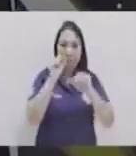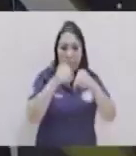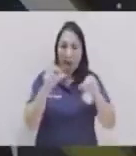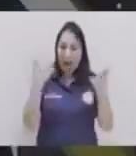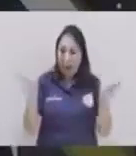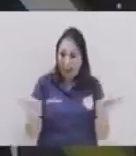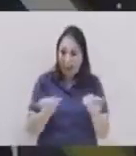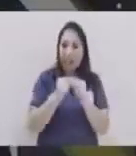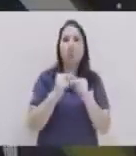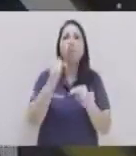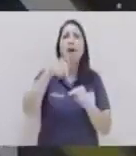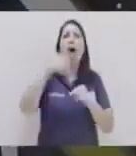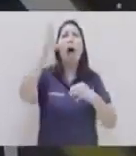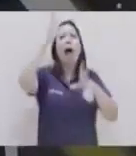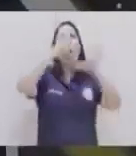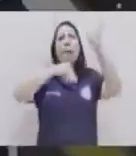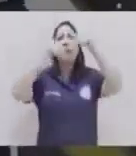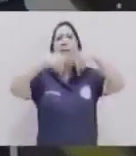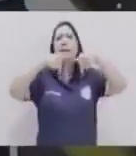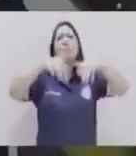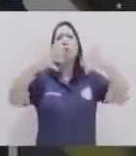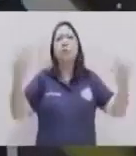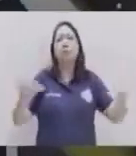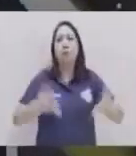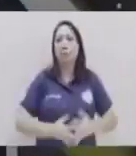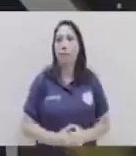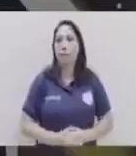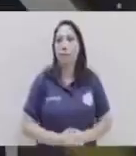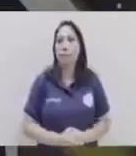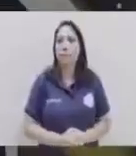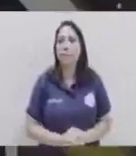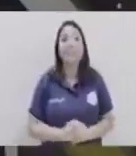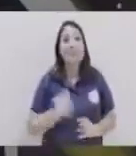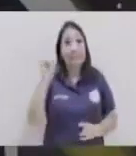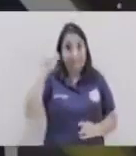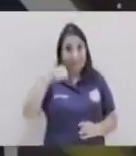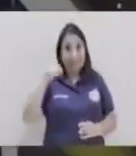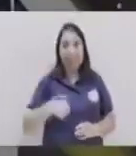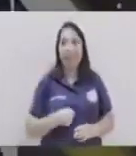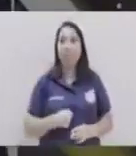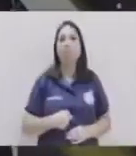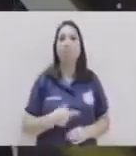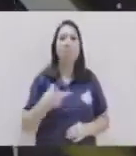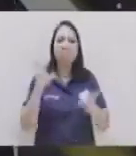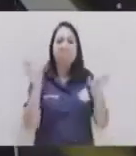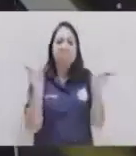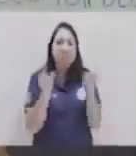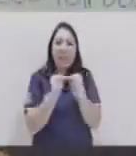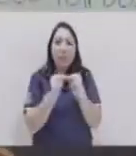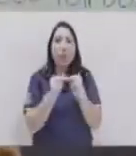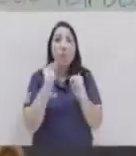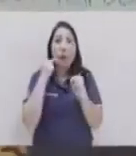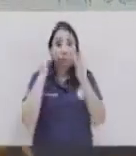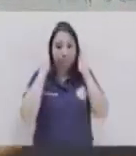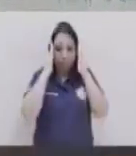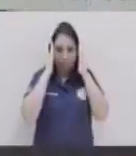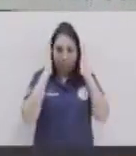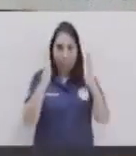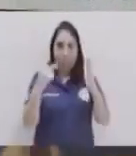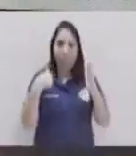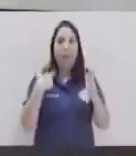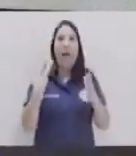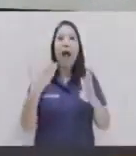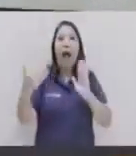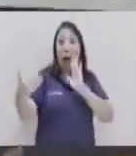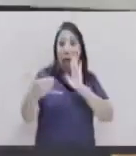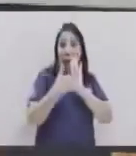un resumen de qué aprendimos en este segmento del día de hoy? Claro que sí, Claudia. En pocas palabras, que nos concentremos